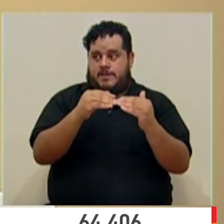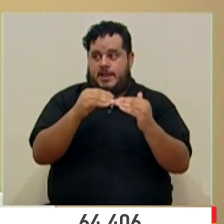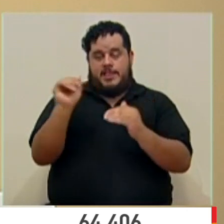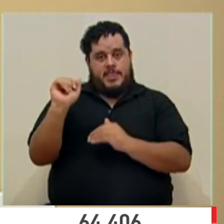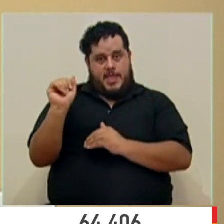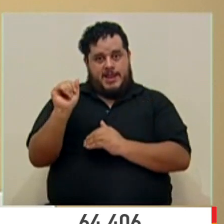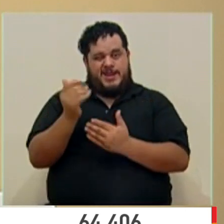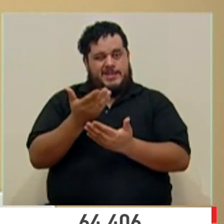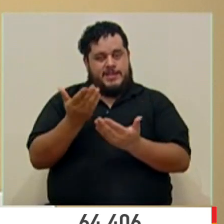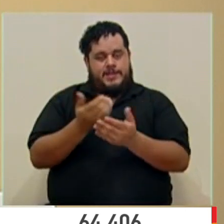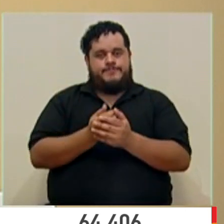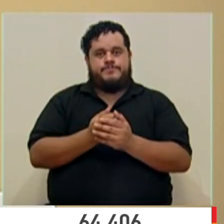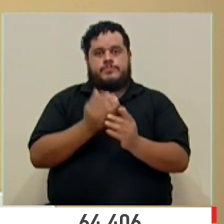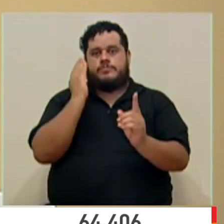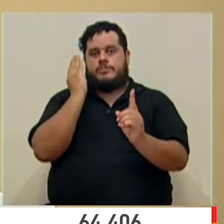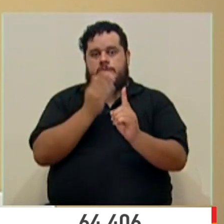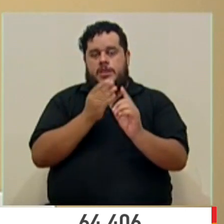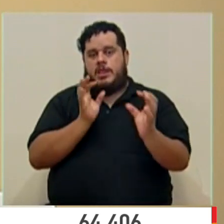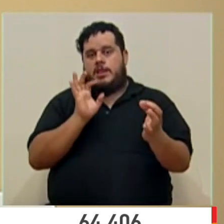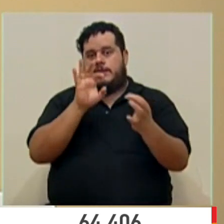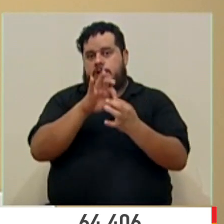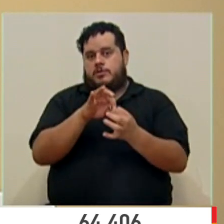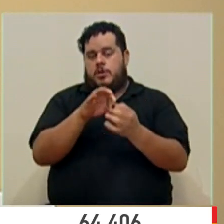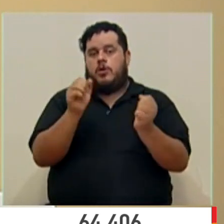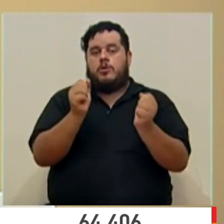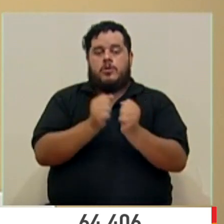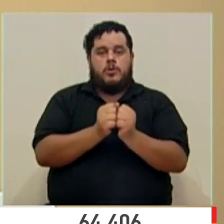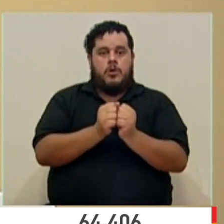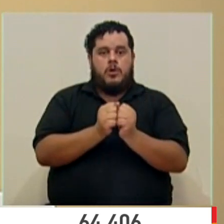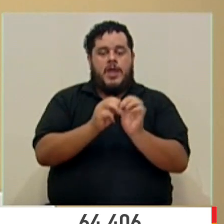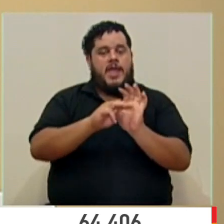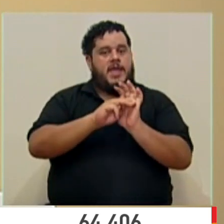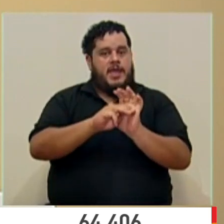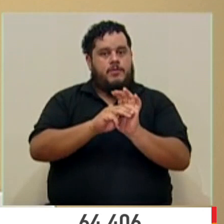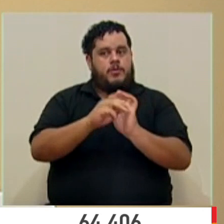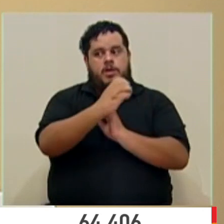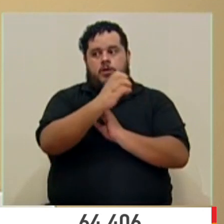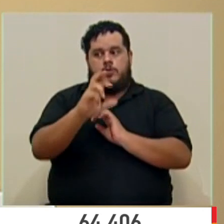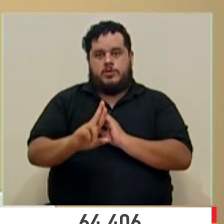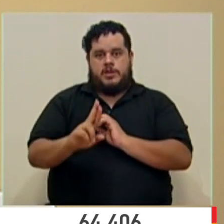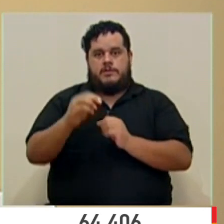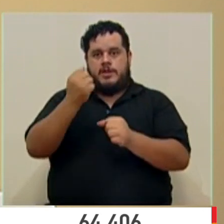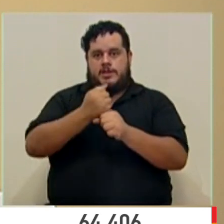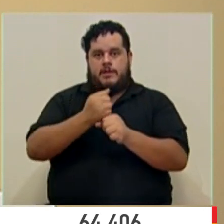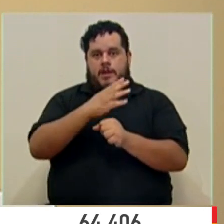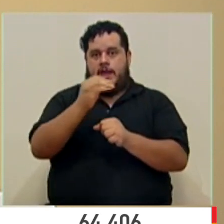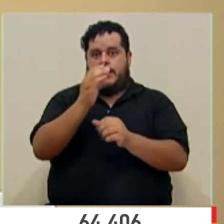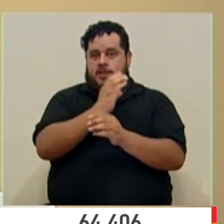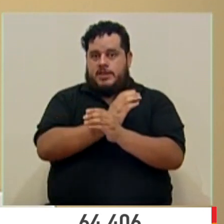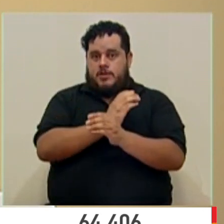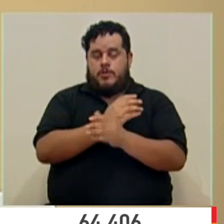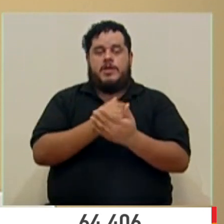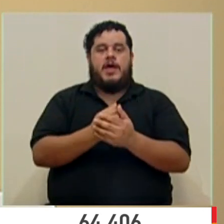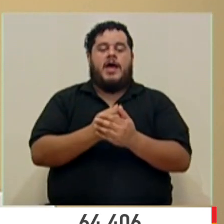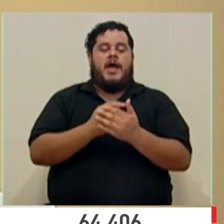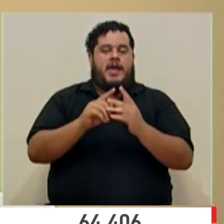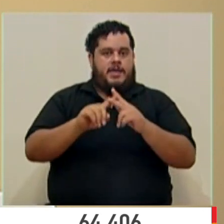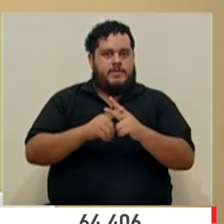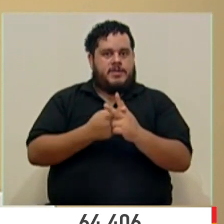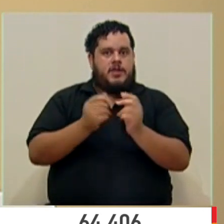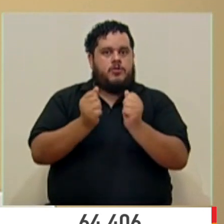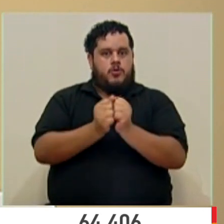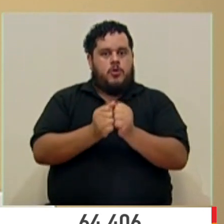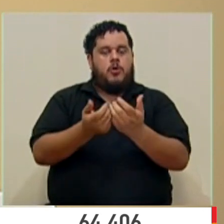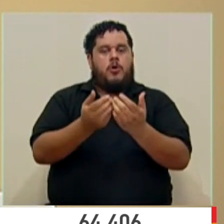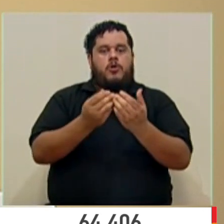alerta está directamente relacionado con el modelo Costa Rica Trabaja y se Cuida a partir de las resoluciones que ha publicado